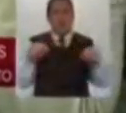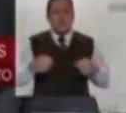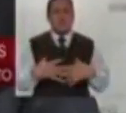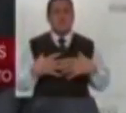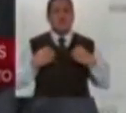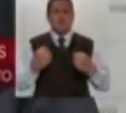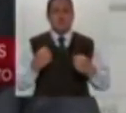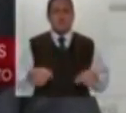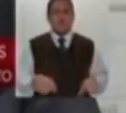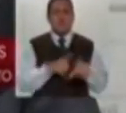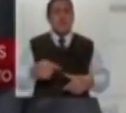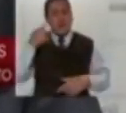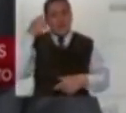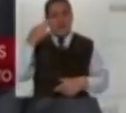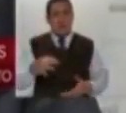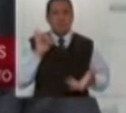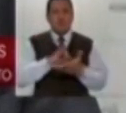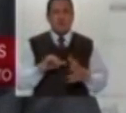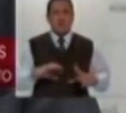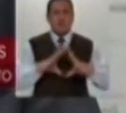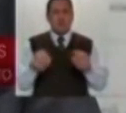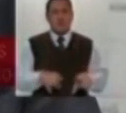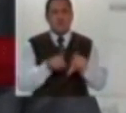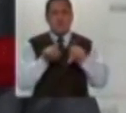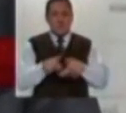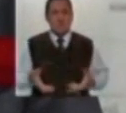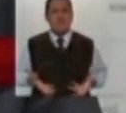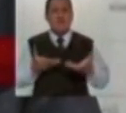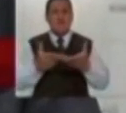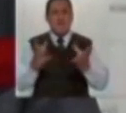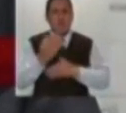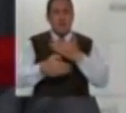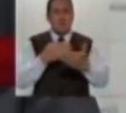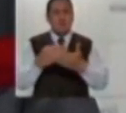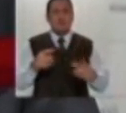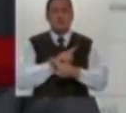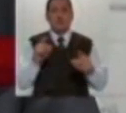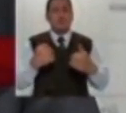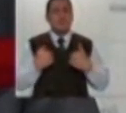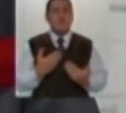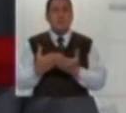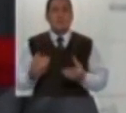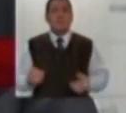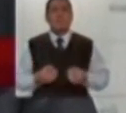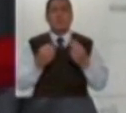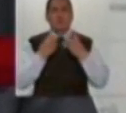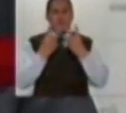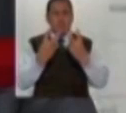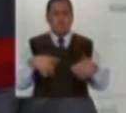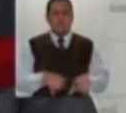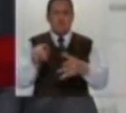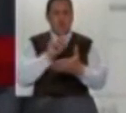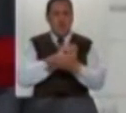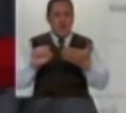salud. Y creemos que la huelga, tal cual está planteada y encaminada, no tiene sustento, porque hemos desarrollado una agenda